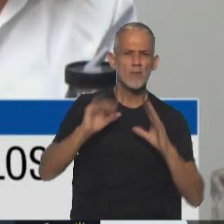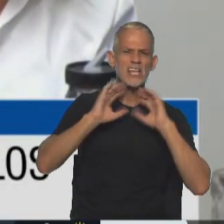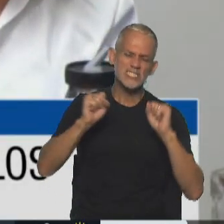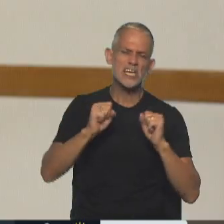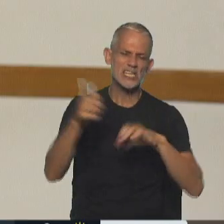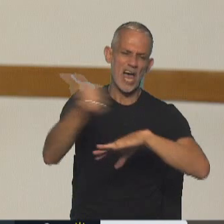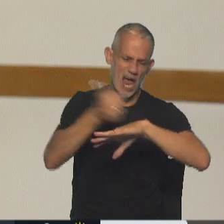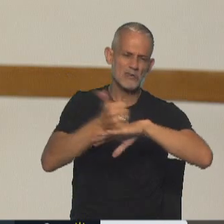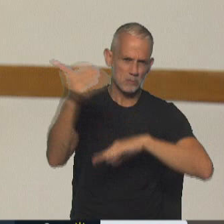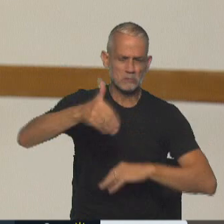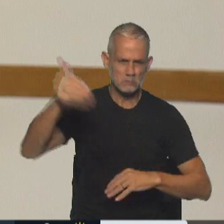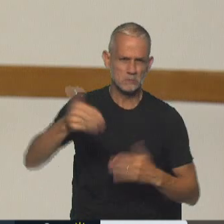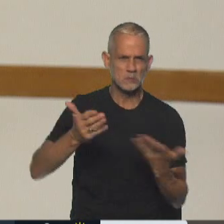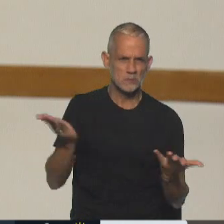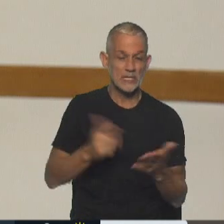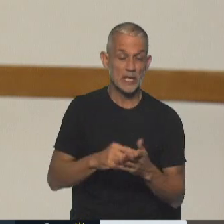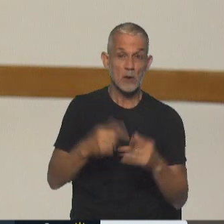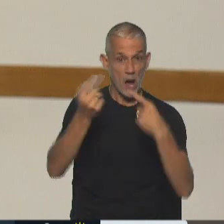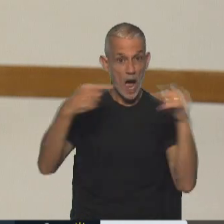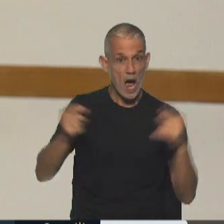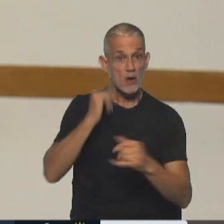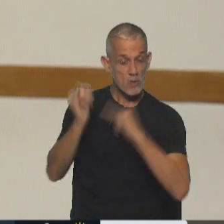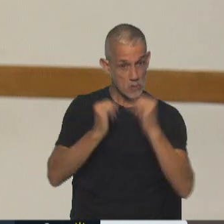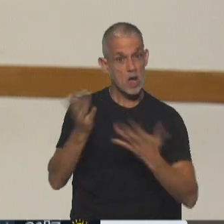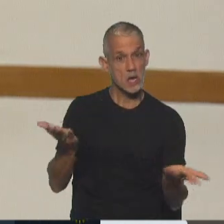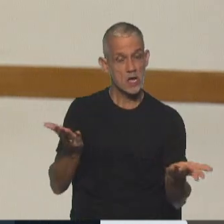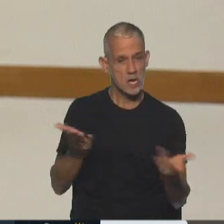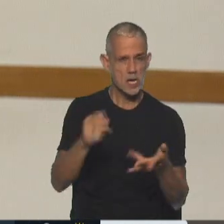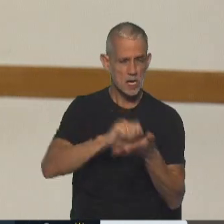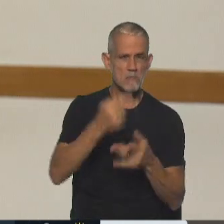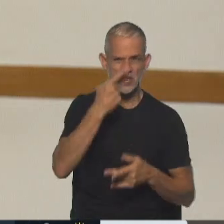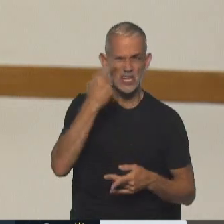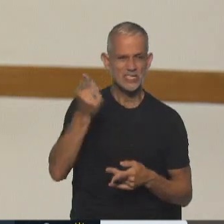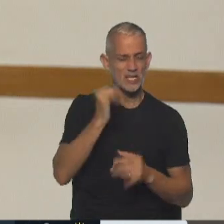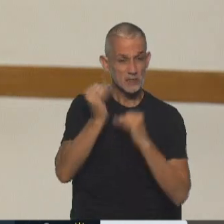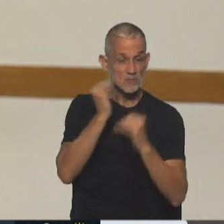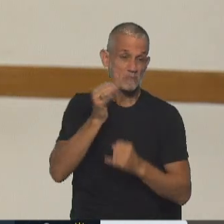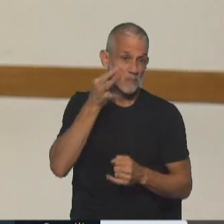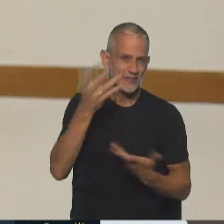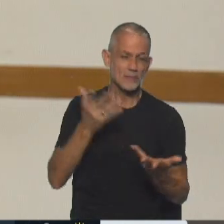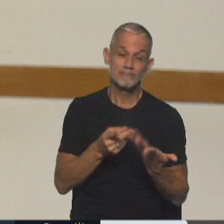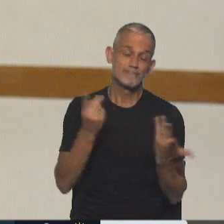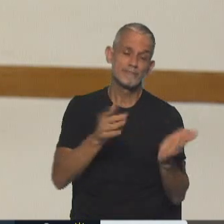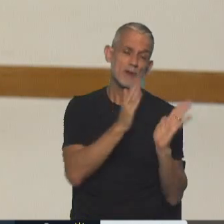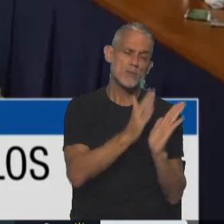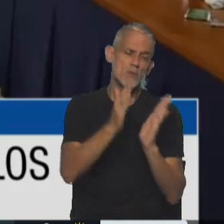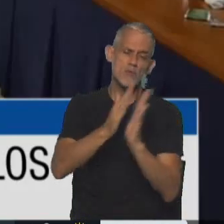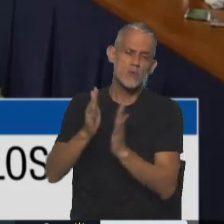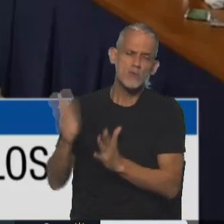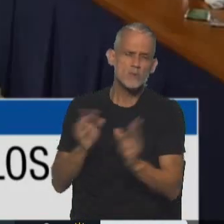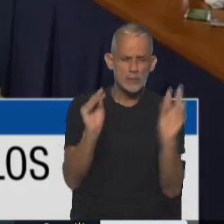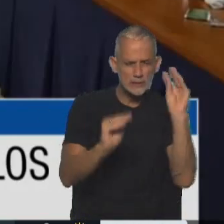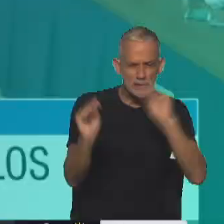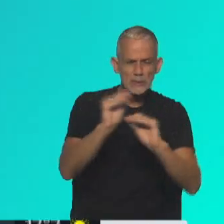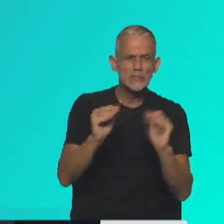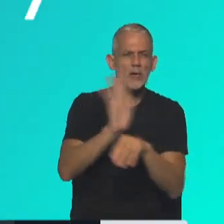de corte eso también dejó bastante material interesante y bueno es como todo procedimiento de esta naturaleza se va Armando